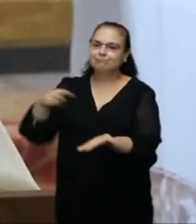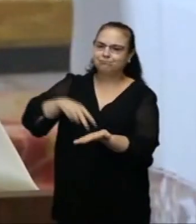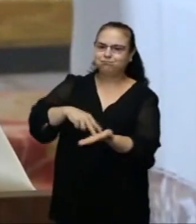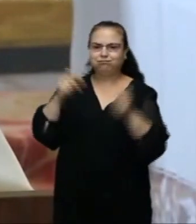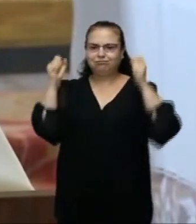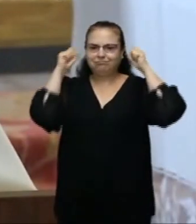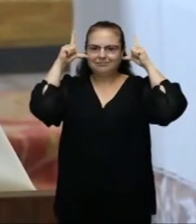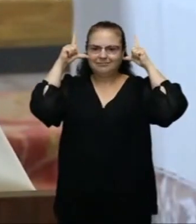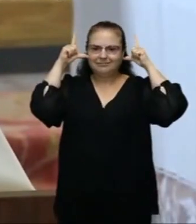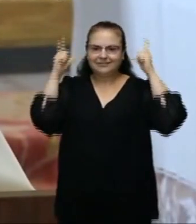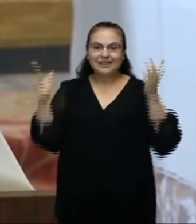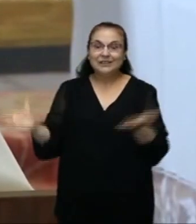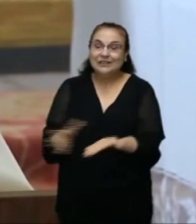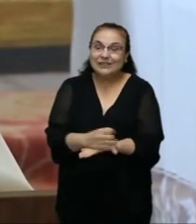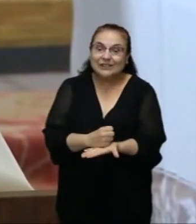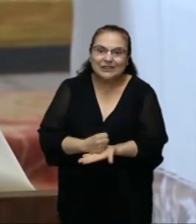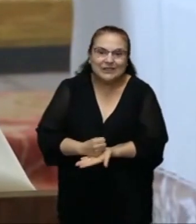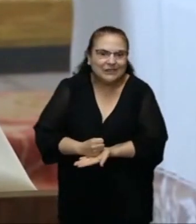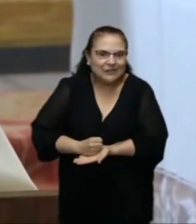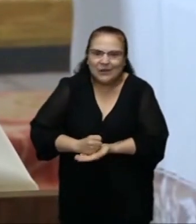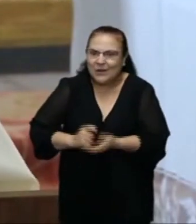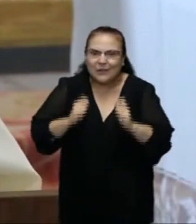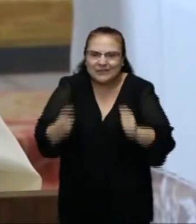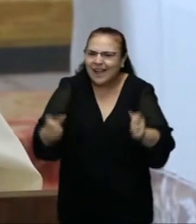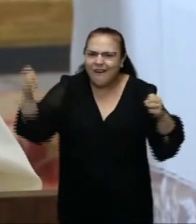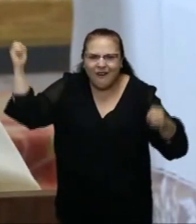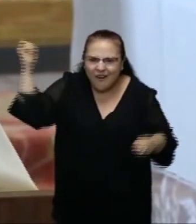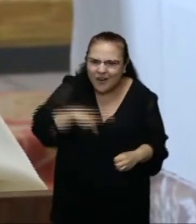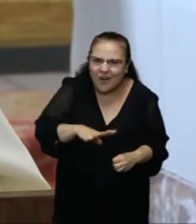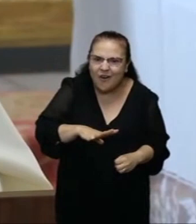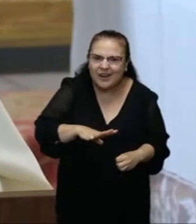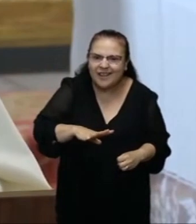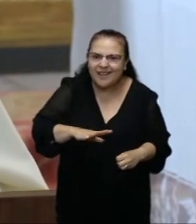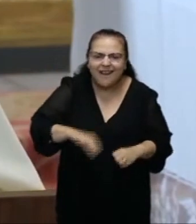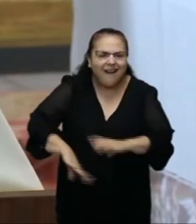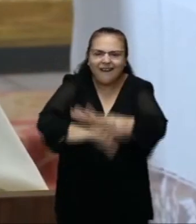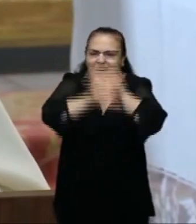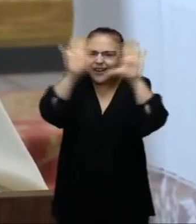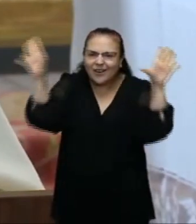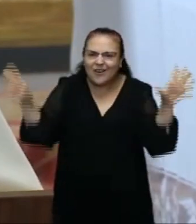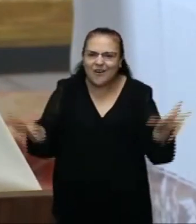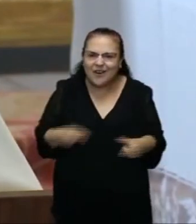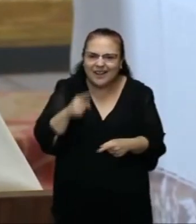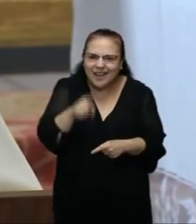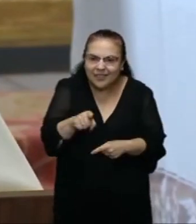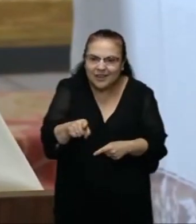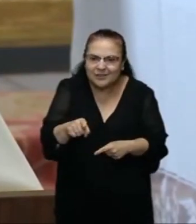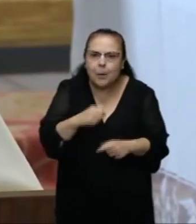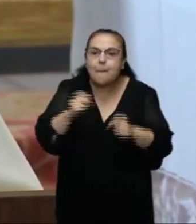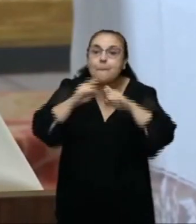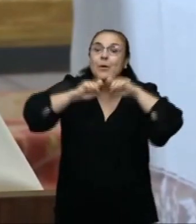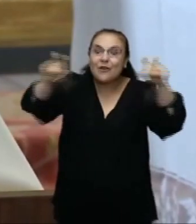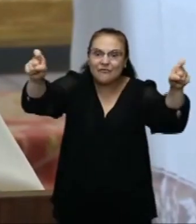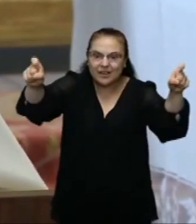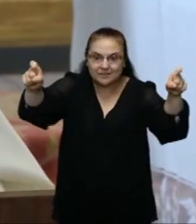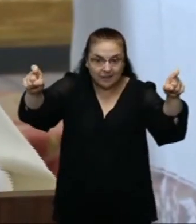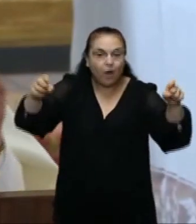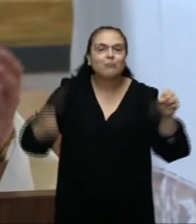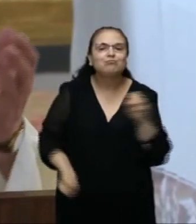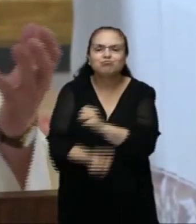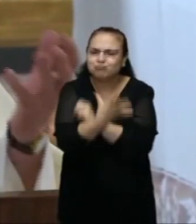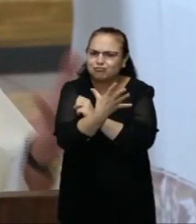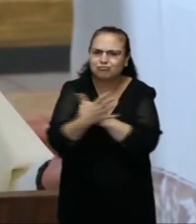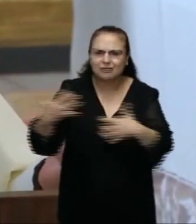Todos daban gloria a Dios diciendo: un gran profeta ha surgido entre nosotros. Es